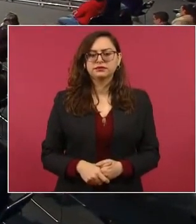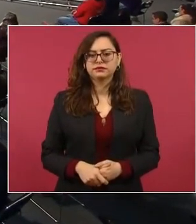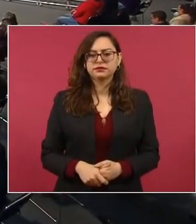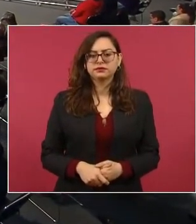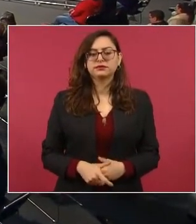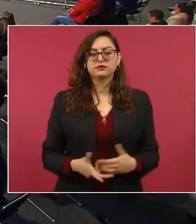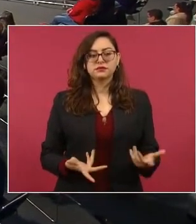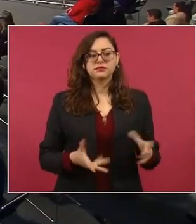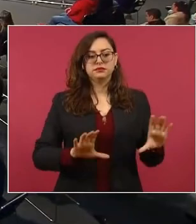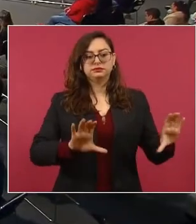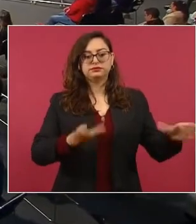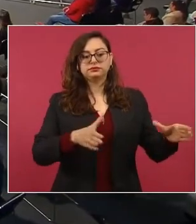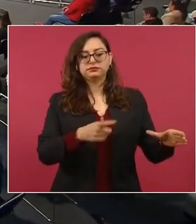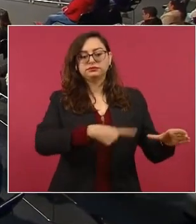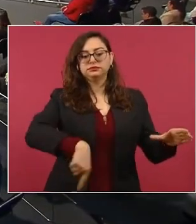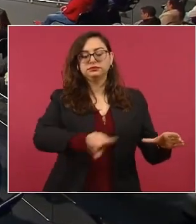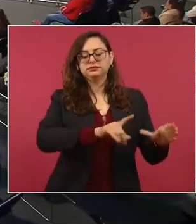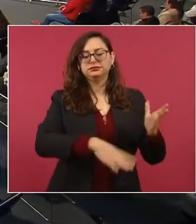a estos